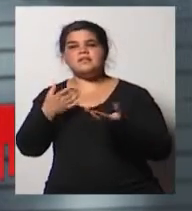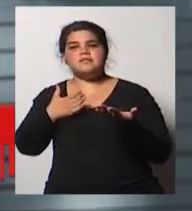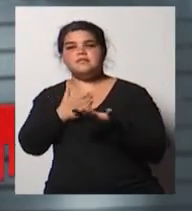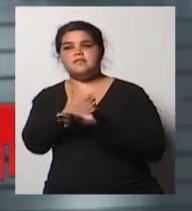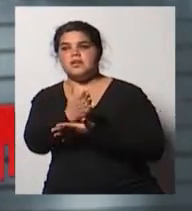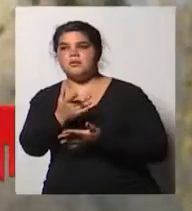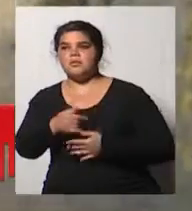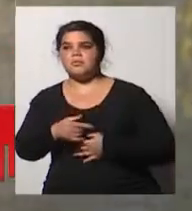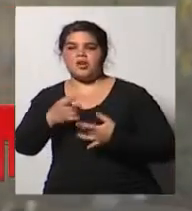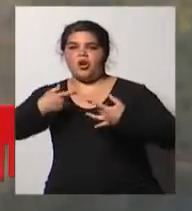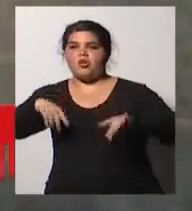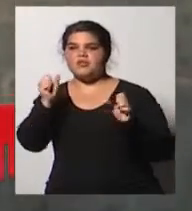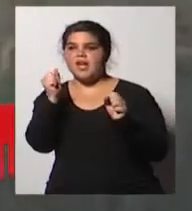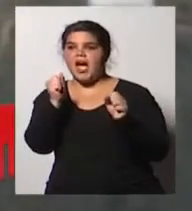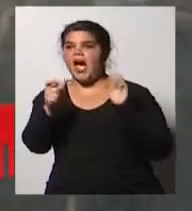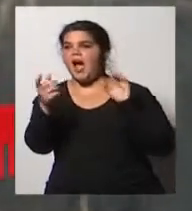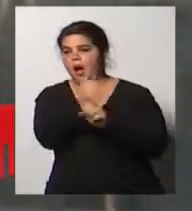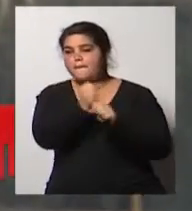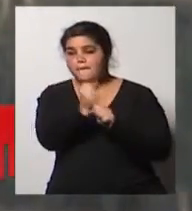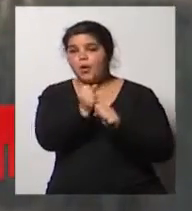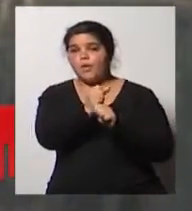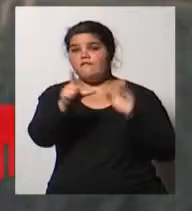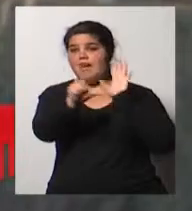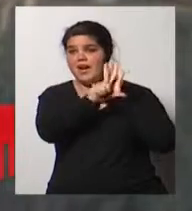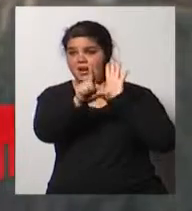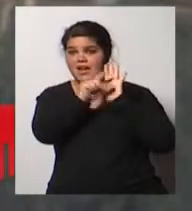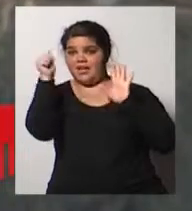propenso a democratizar el proceso judicial. Él estuvo